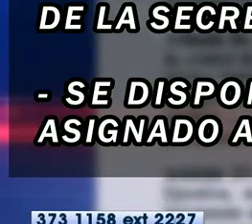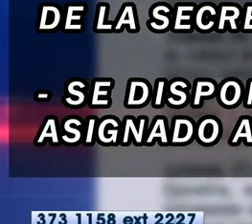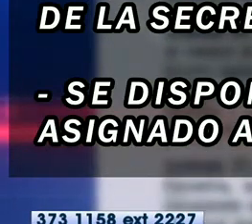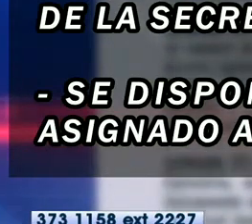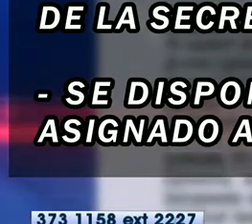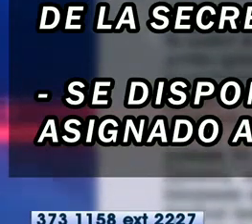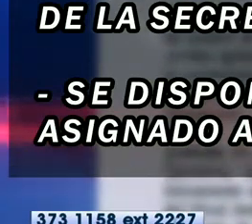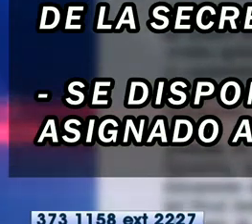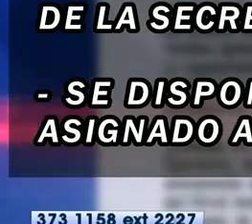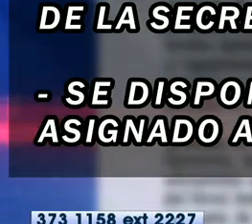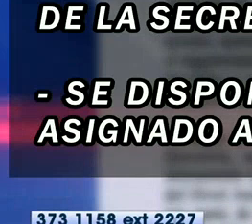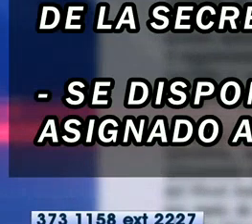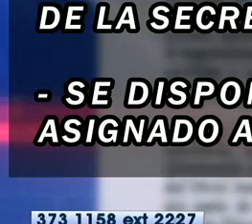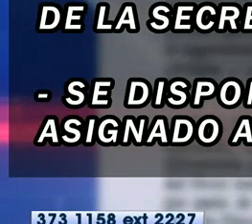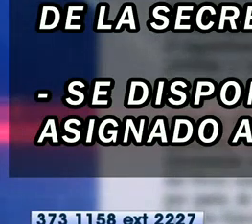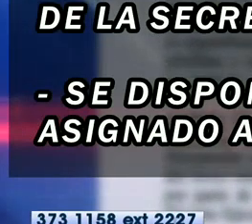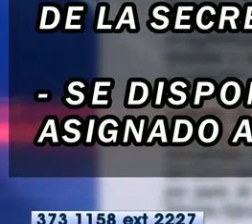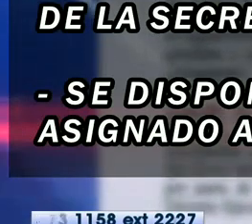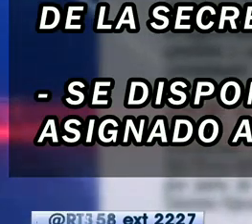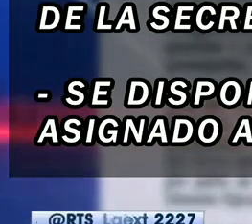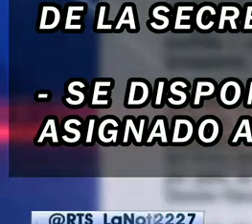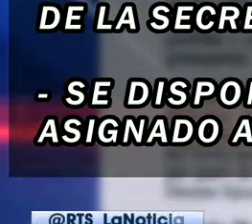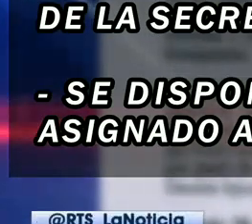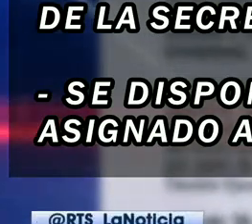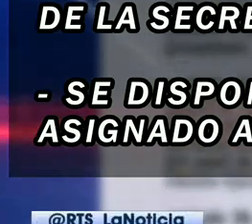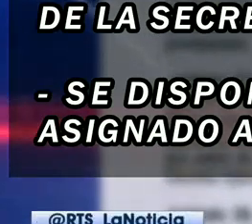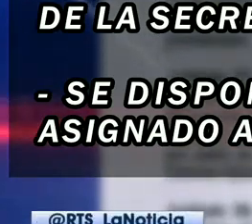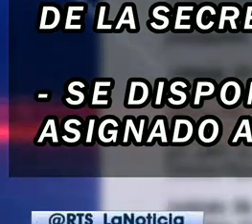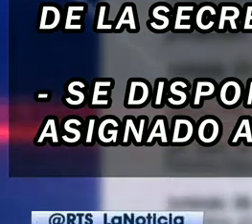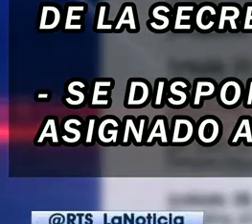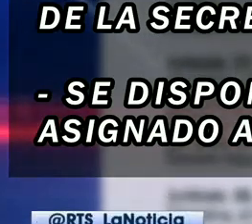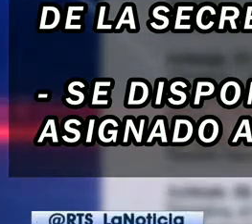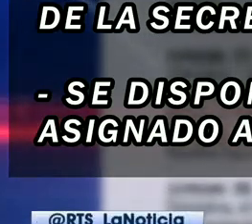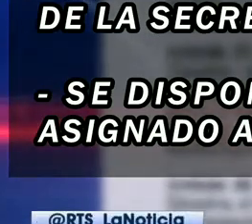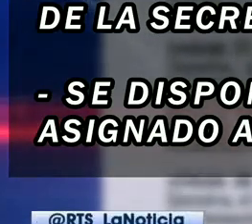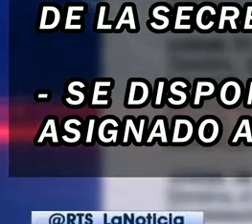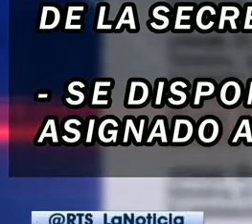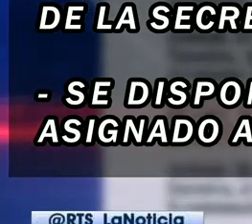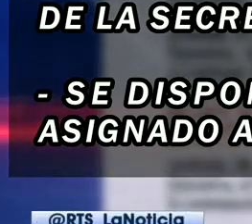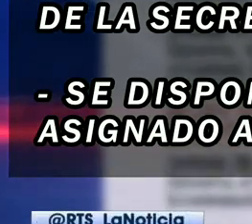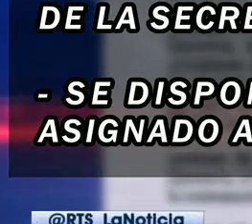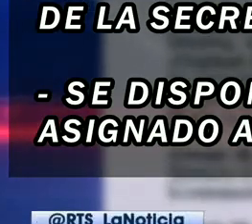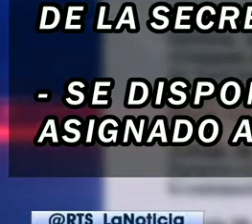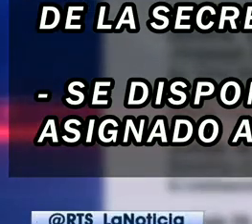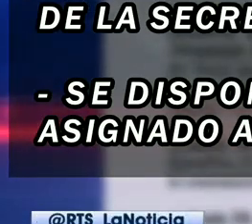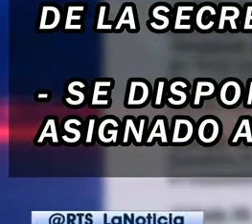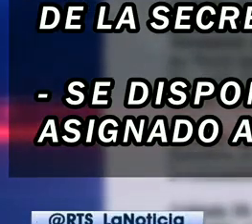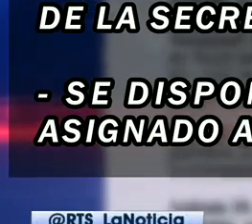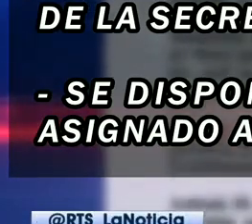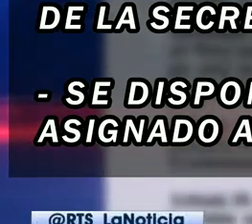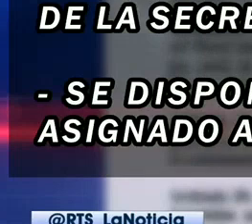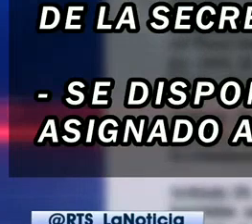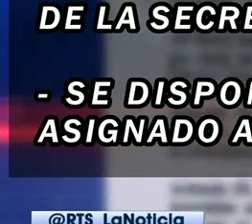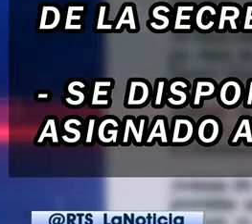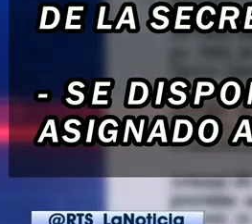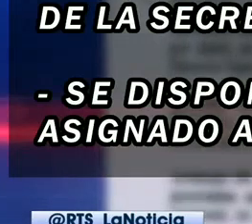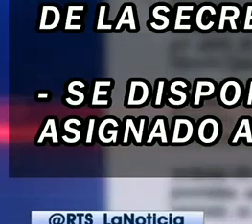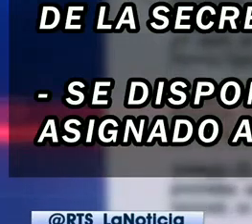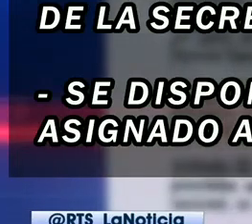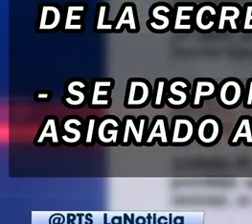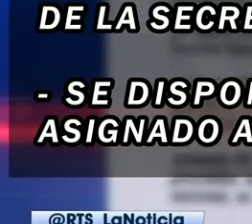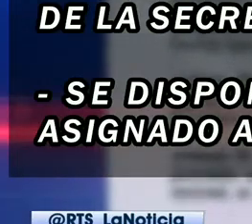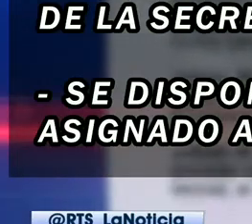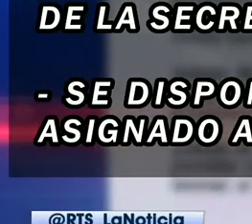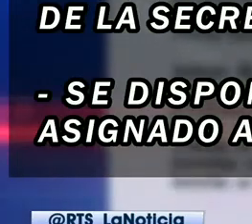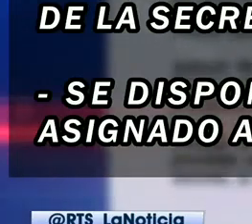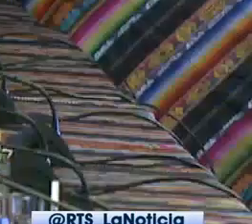la Secretaría Nacional de Comunicación. Así también se dispone la reducción del personal asignado a la seguridad de